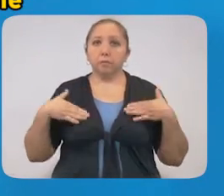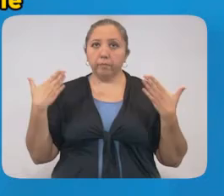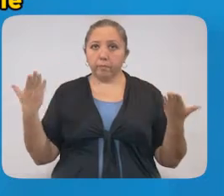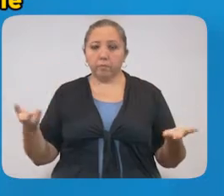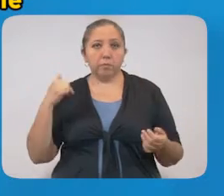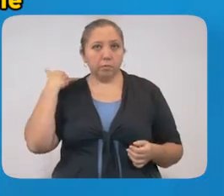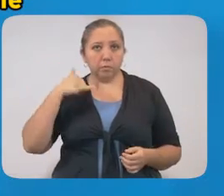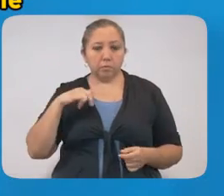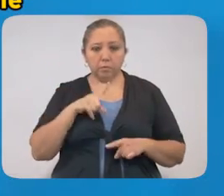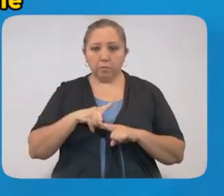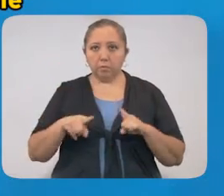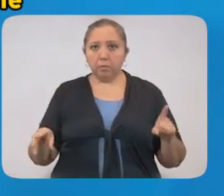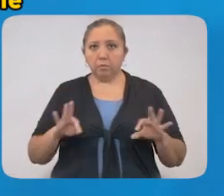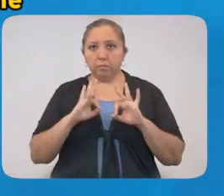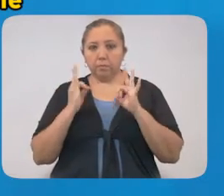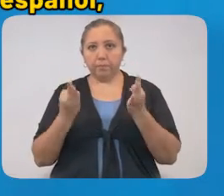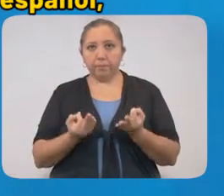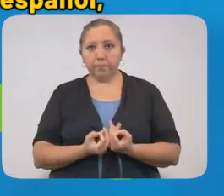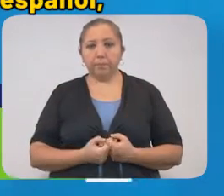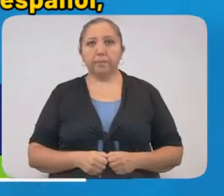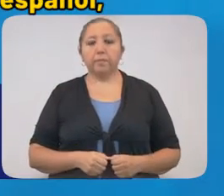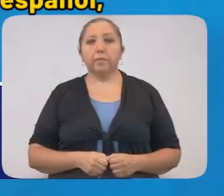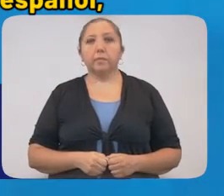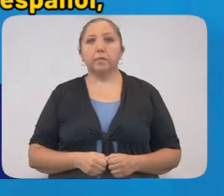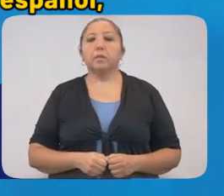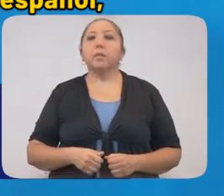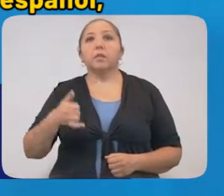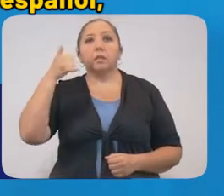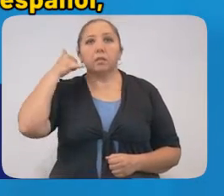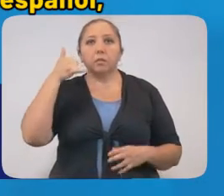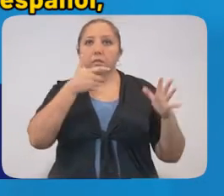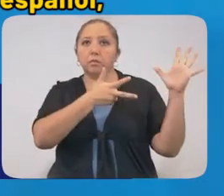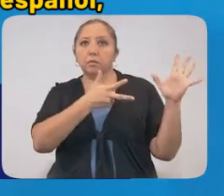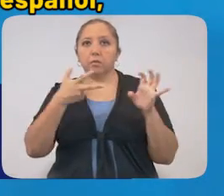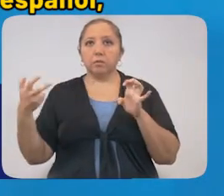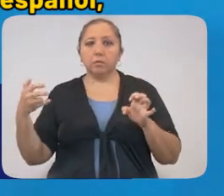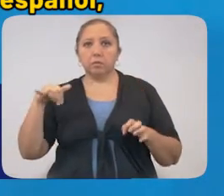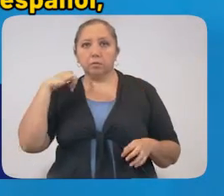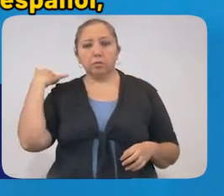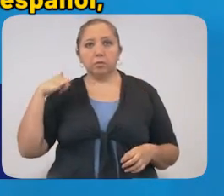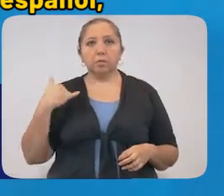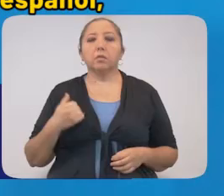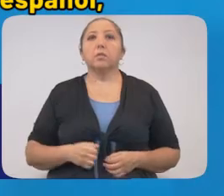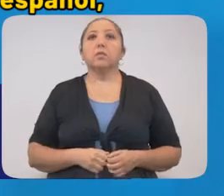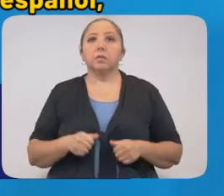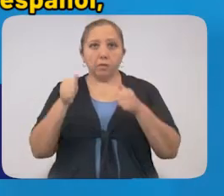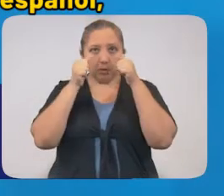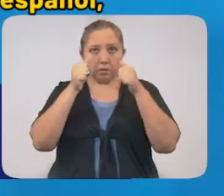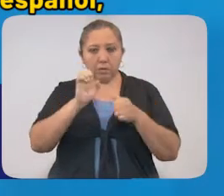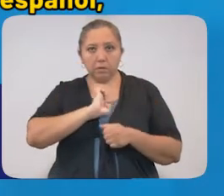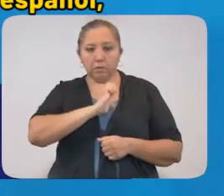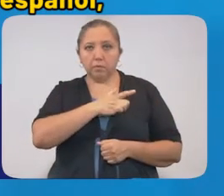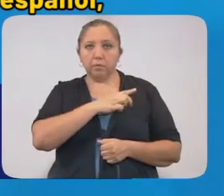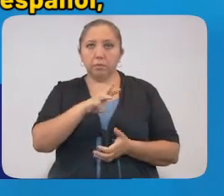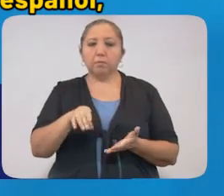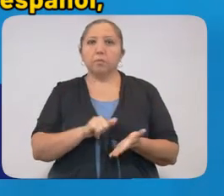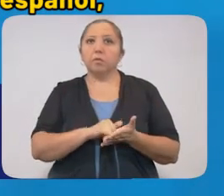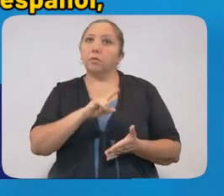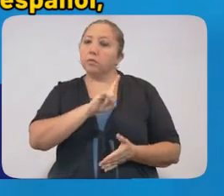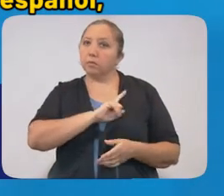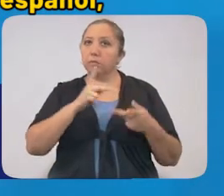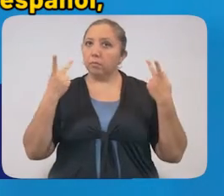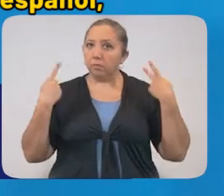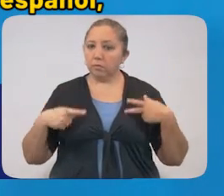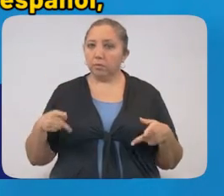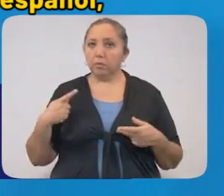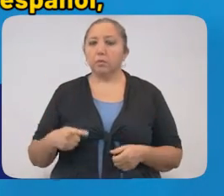disposición de los yucatecos diversos canales. En la línea telefónica 800 Yucatán se atiende en español y en maya y es para uso